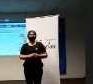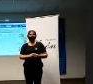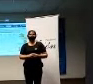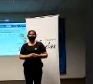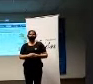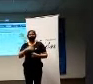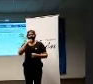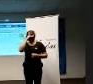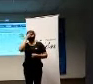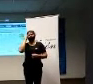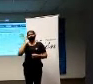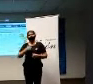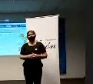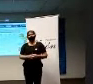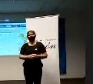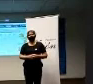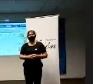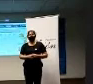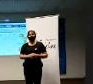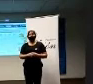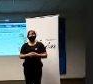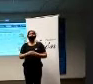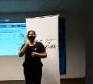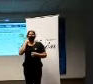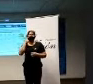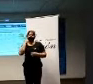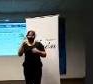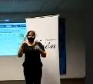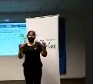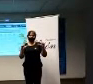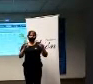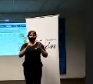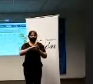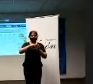COVID por departamento, pero teniendo en cuenta los últimos 14 días.